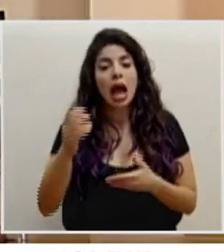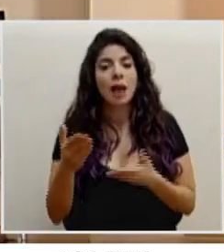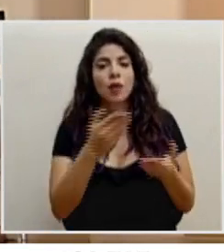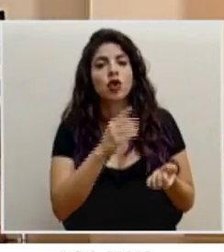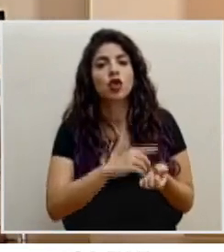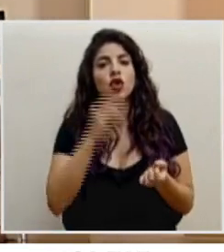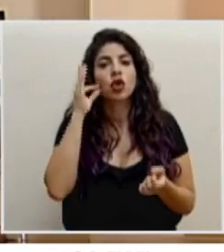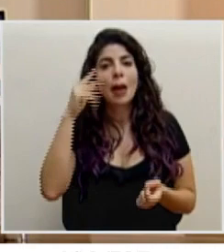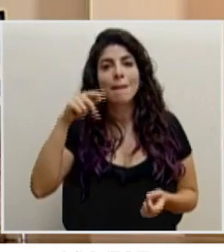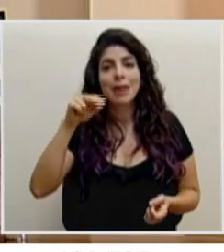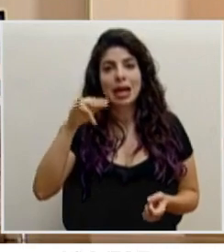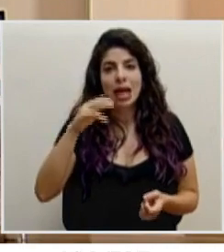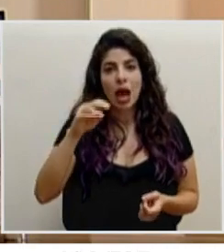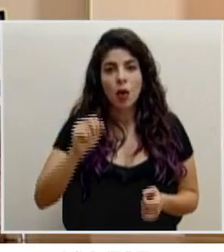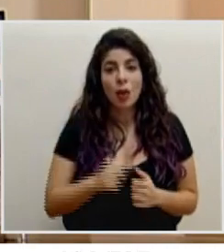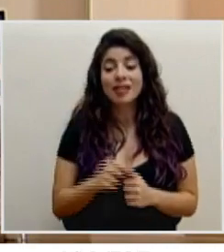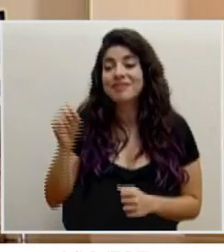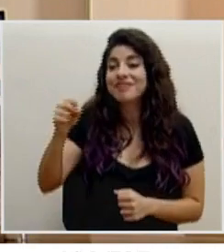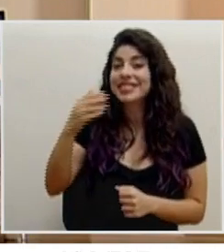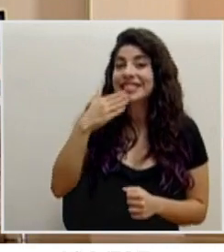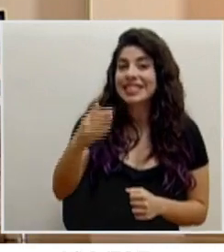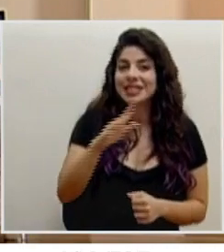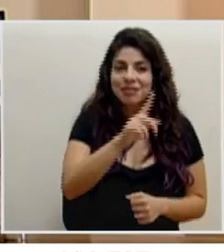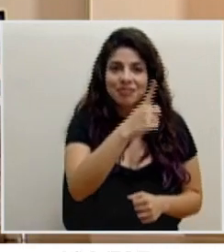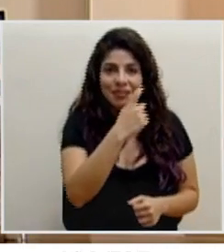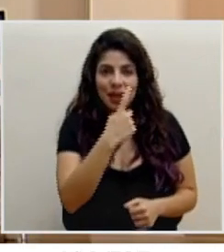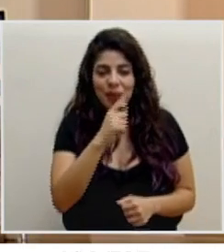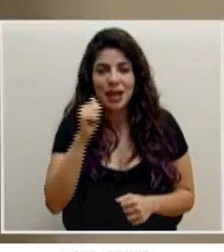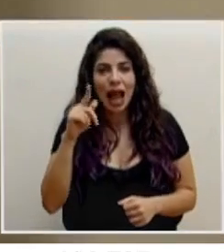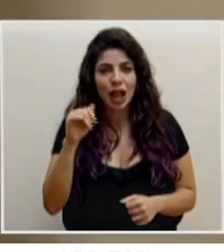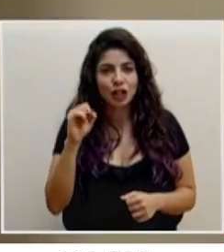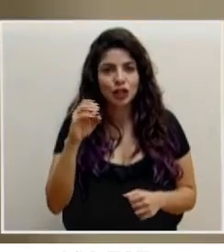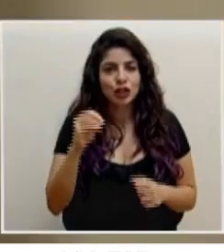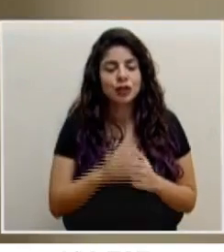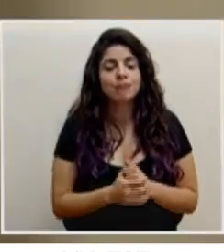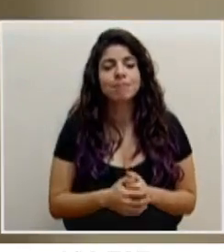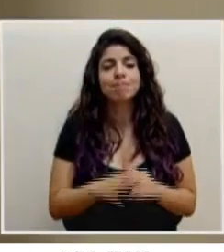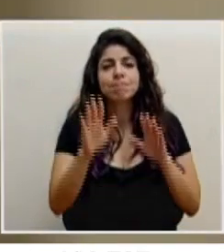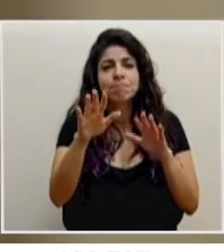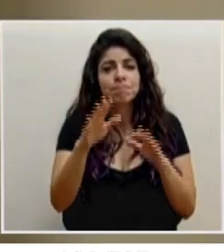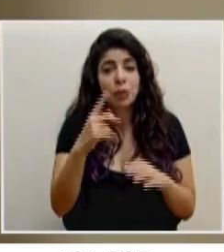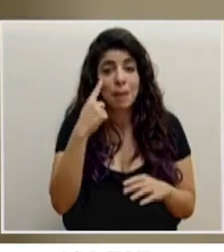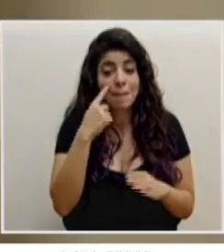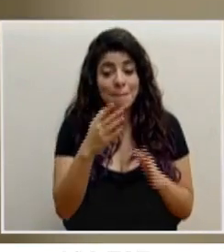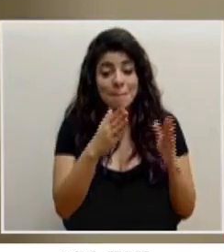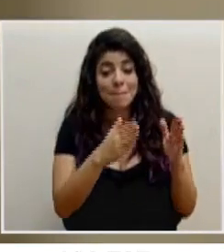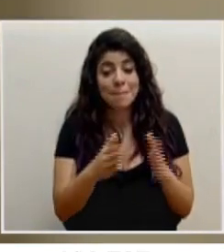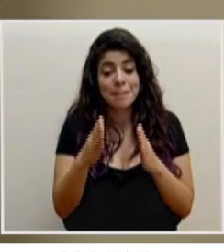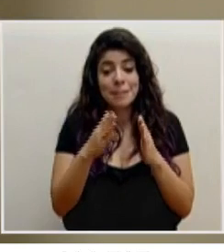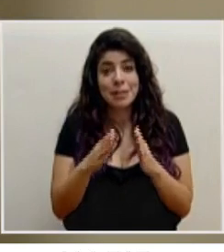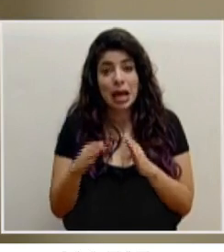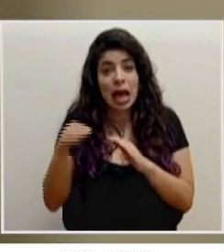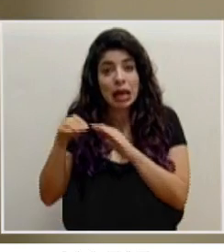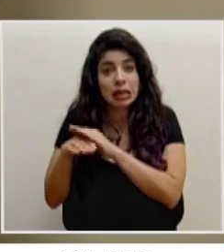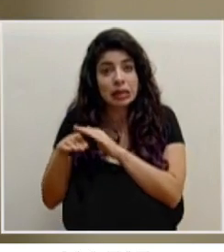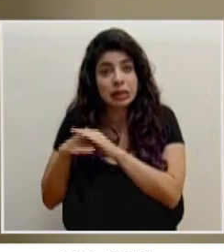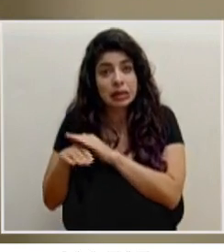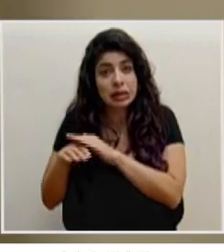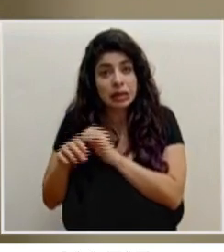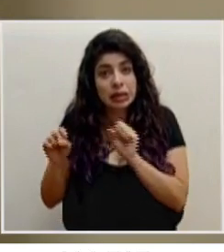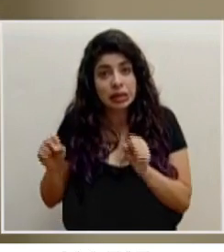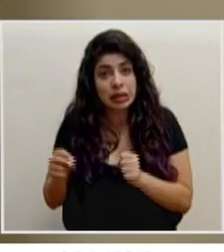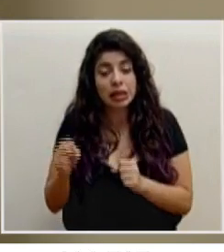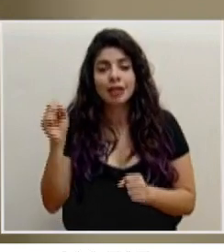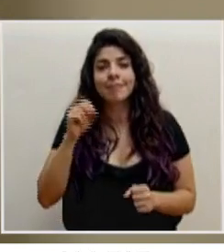pasamos con el ministro de Salud. Sí, muchas gracias por las preguntas, don Alonso. Respecto a los planes de contingencia, efectivamente el